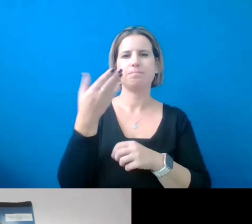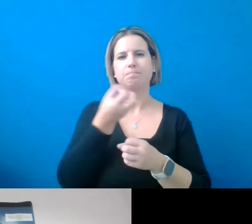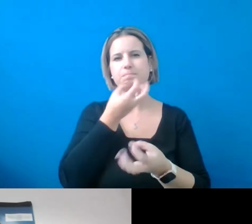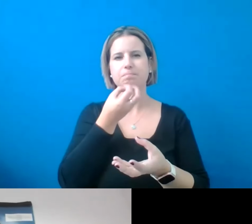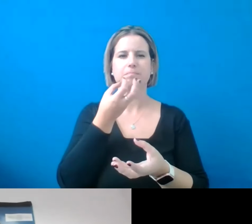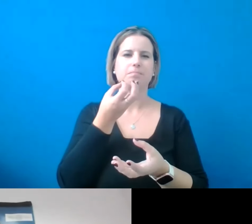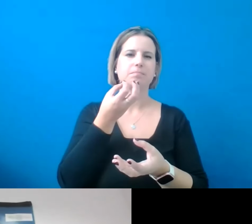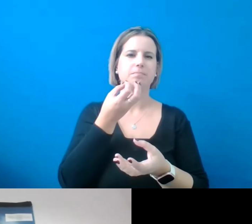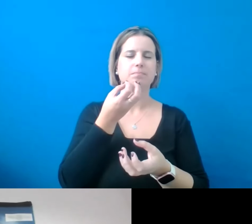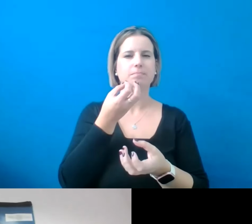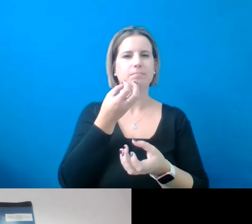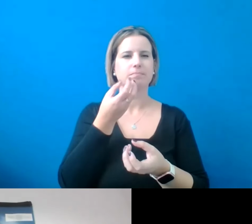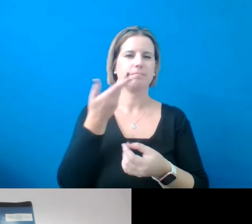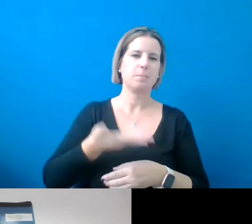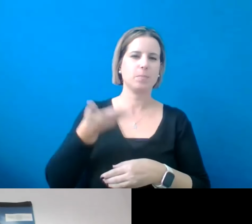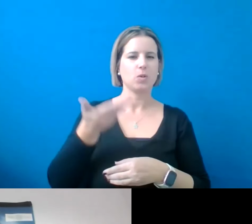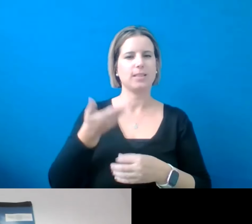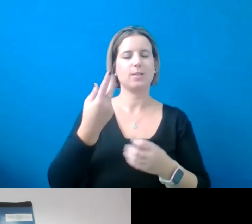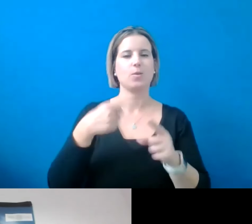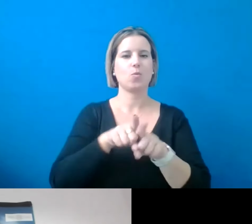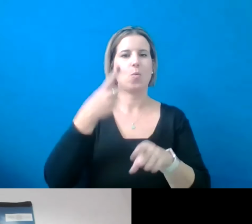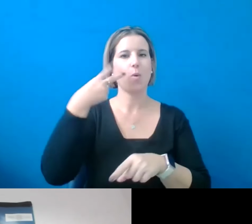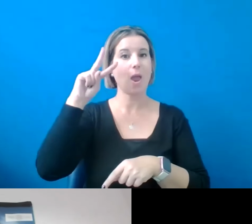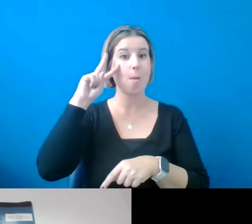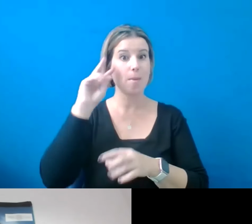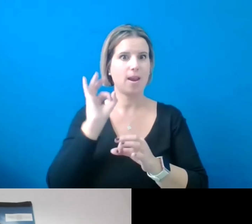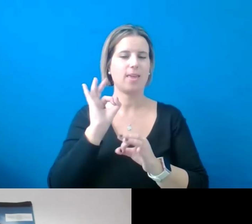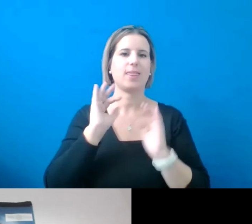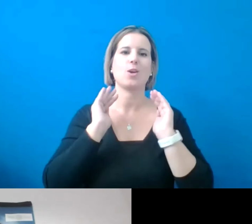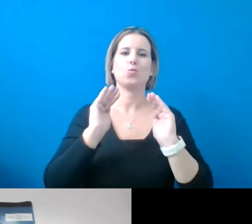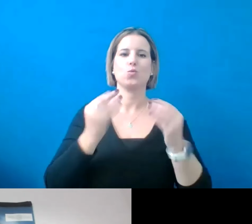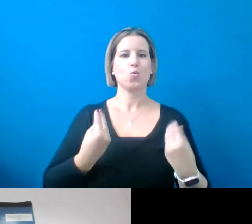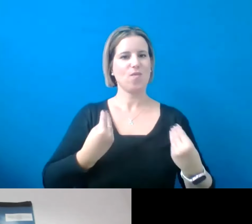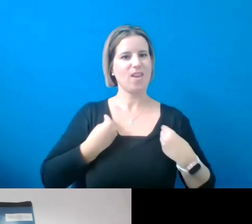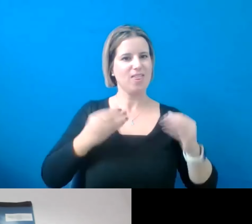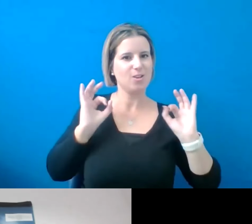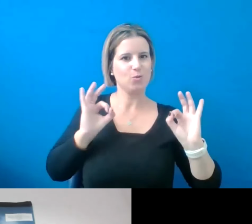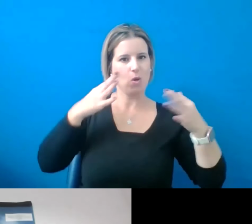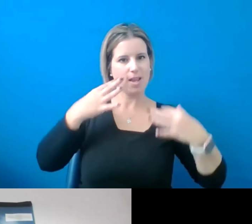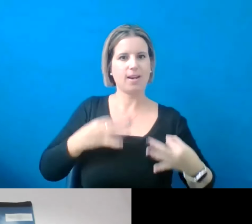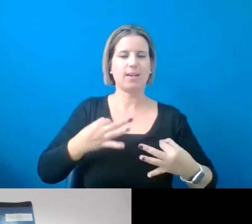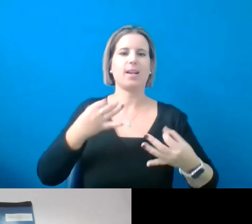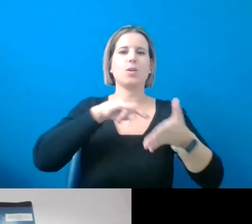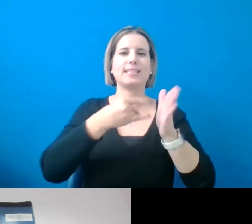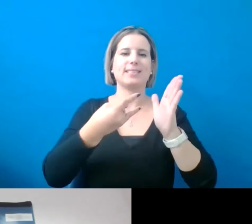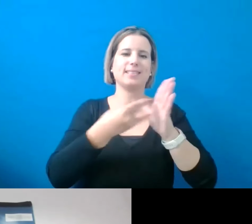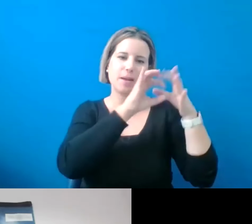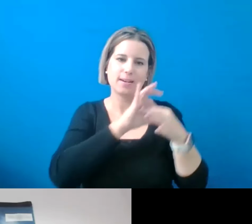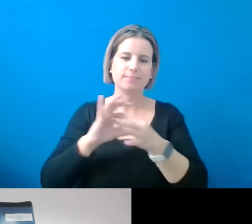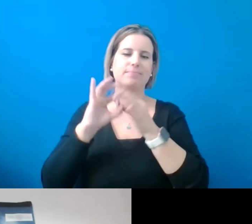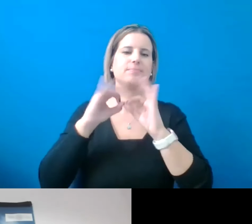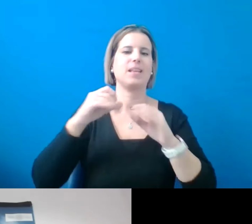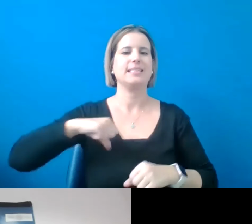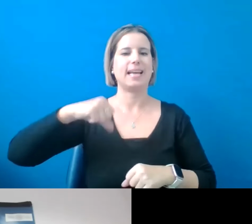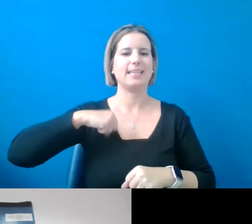algunas experiencias que están basadas en su vivencia, en la relación con el sistema sanitario como